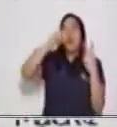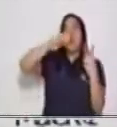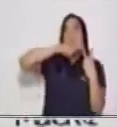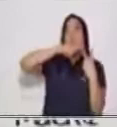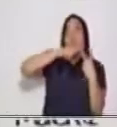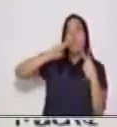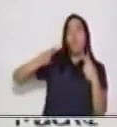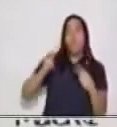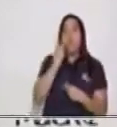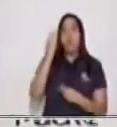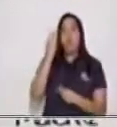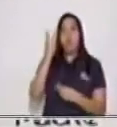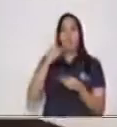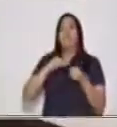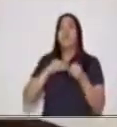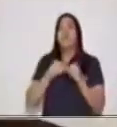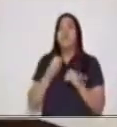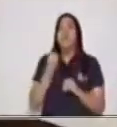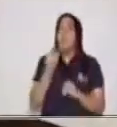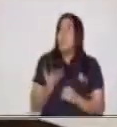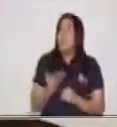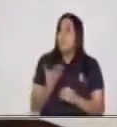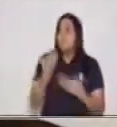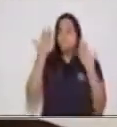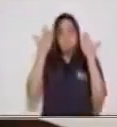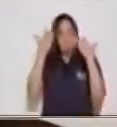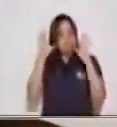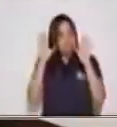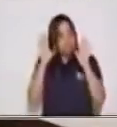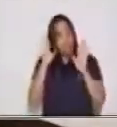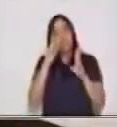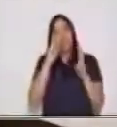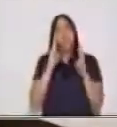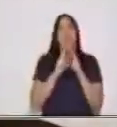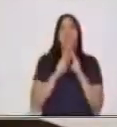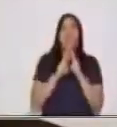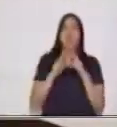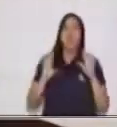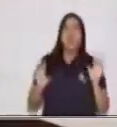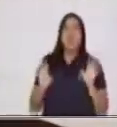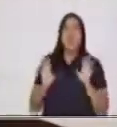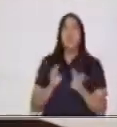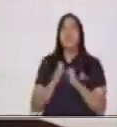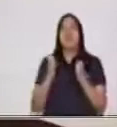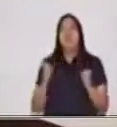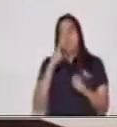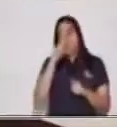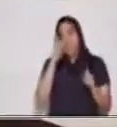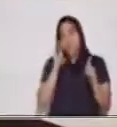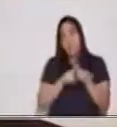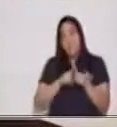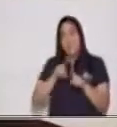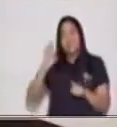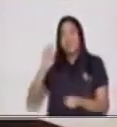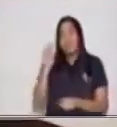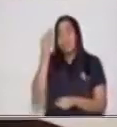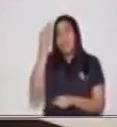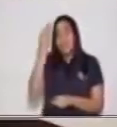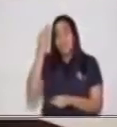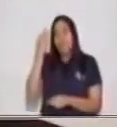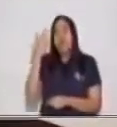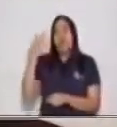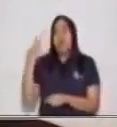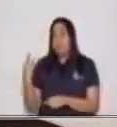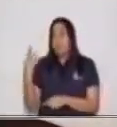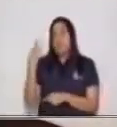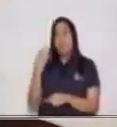número. ¿Qué número? No lo conocemos. Va la variable x. Nos dicen el triple, quiere decir 3 veces ese